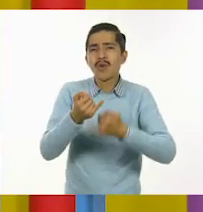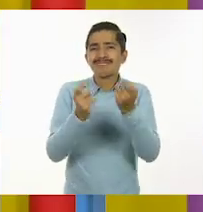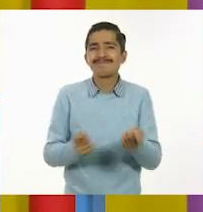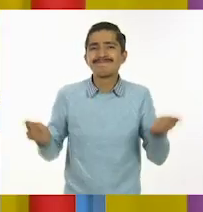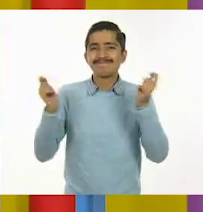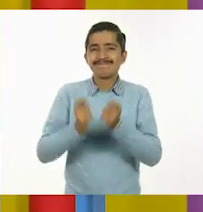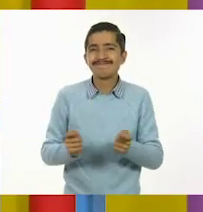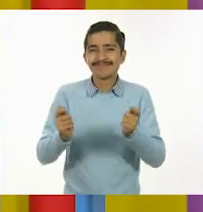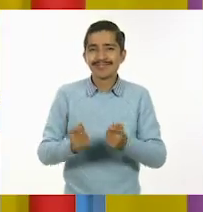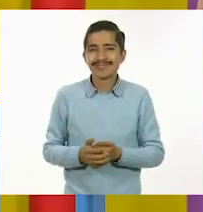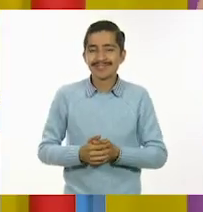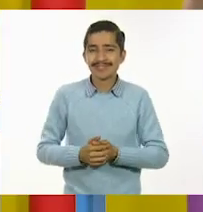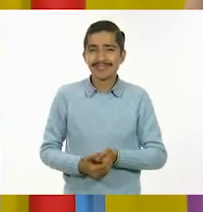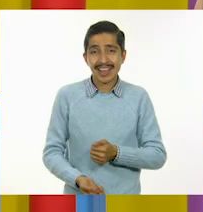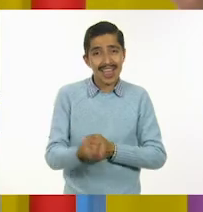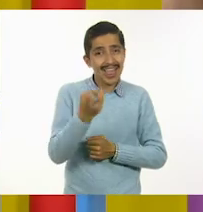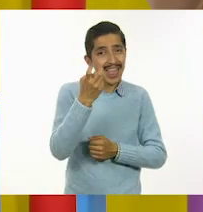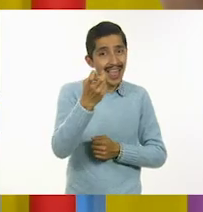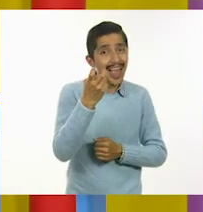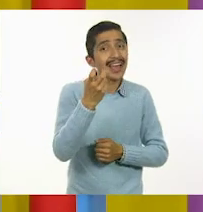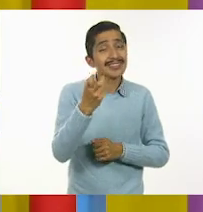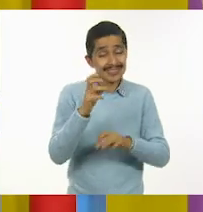cuerda.